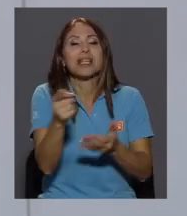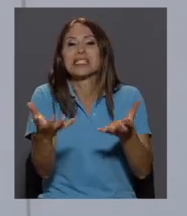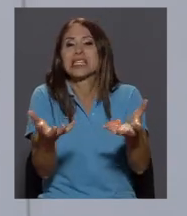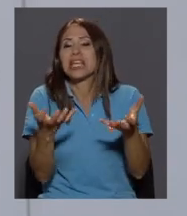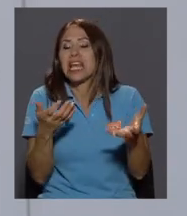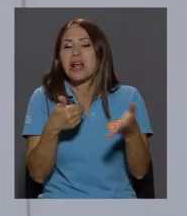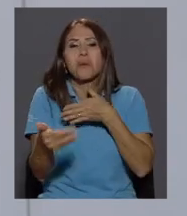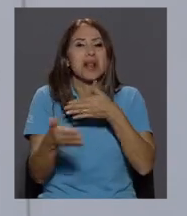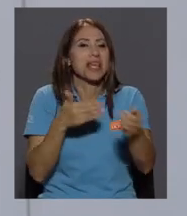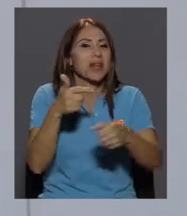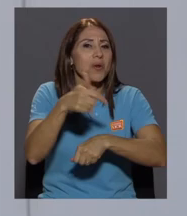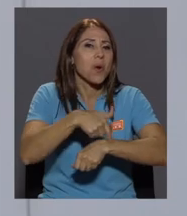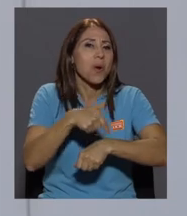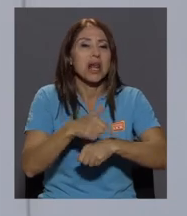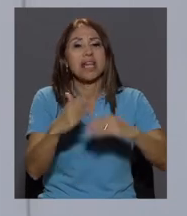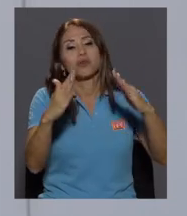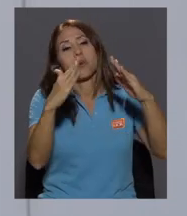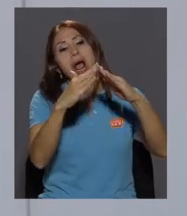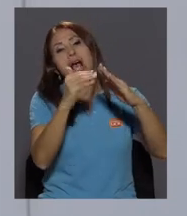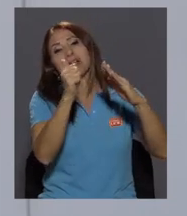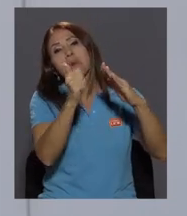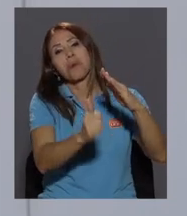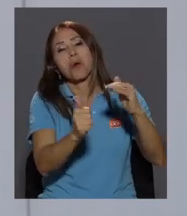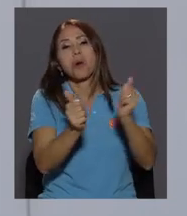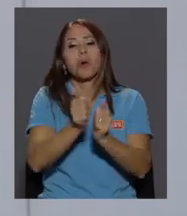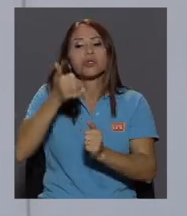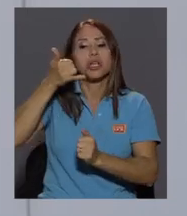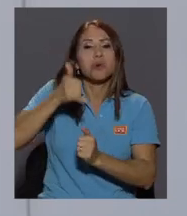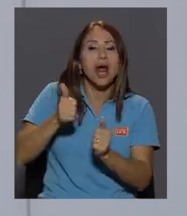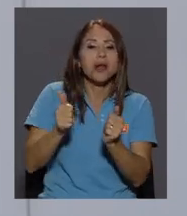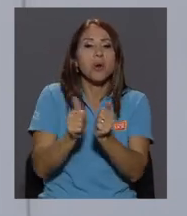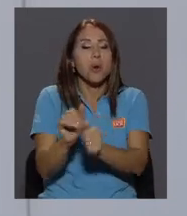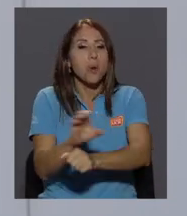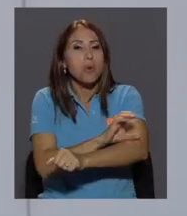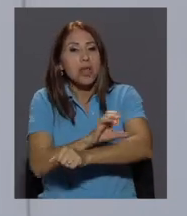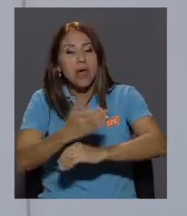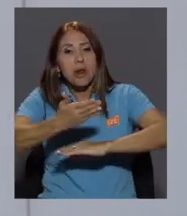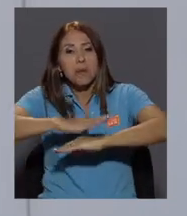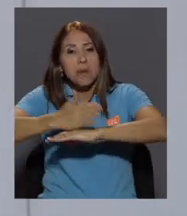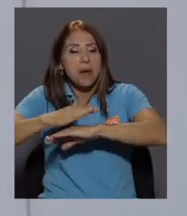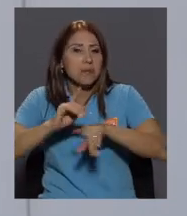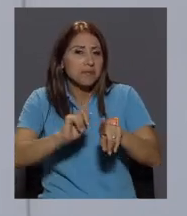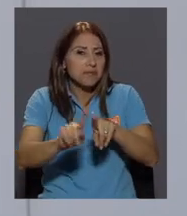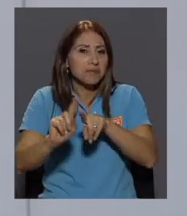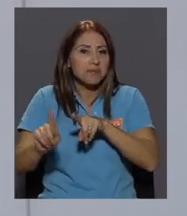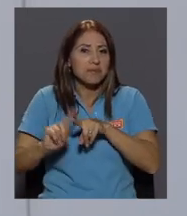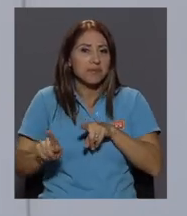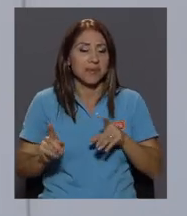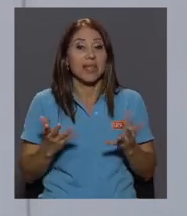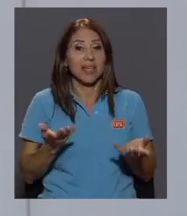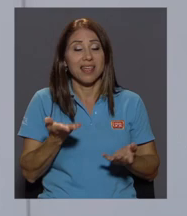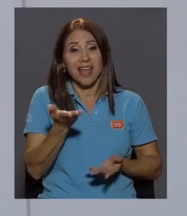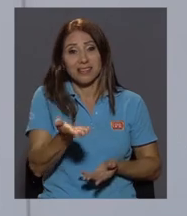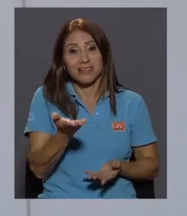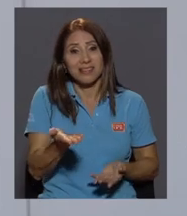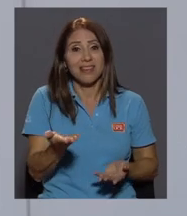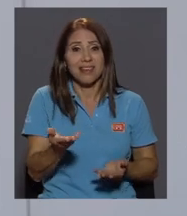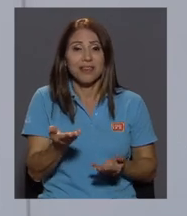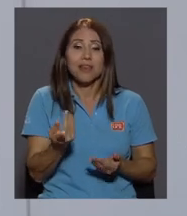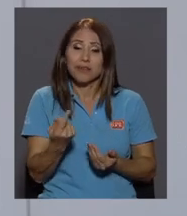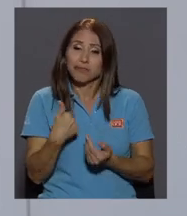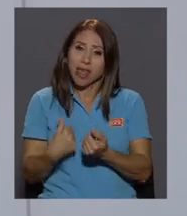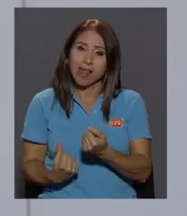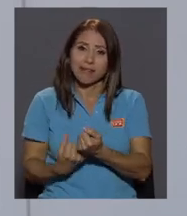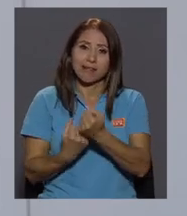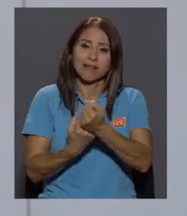cualquier hora en desde sus casas ya sea curso celular en la computadora y entonces así este tablet como le dije antes